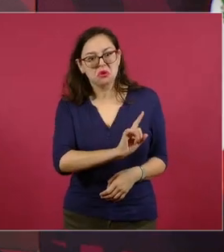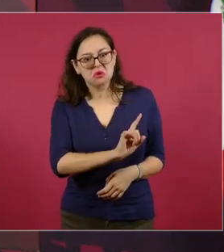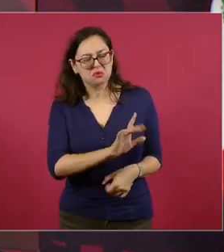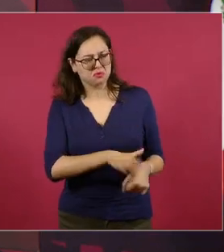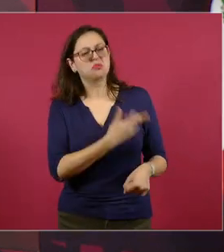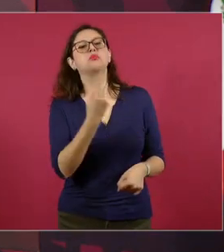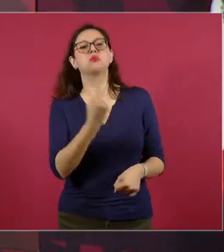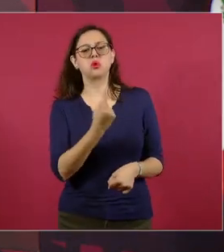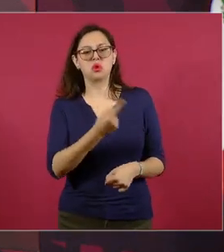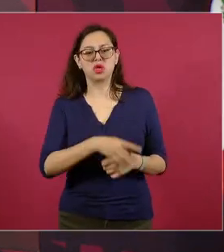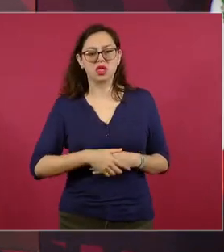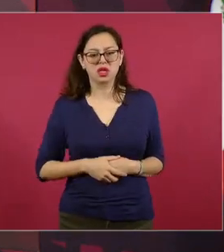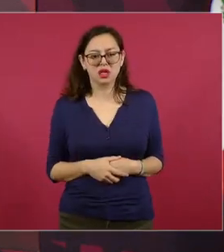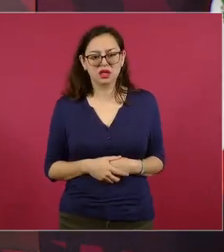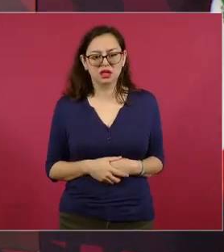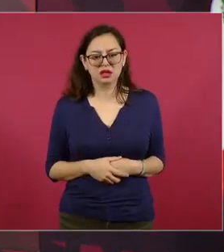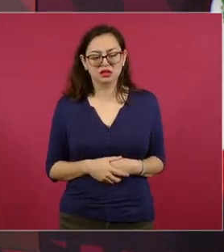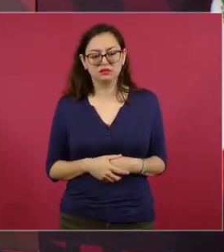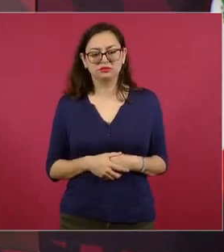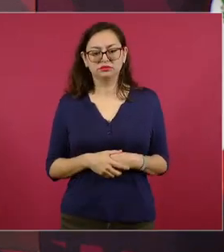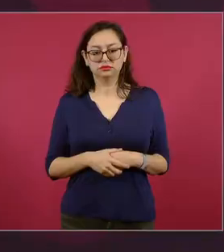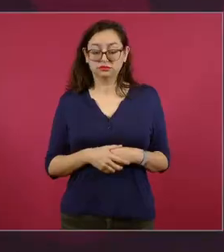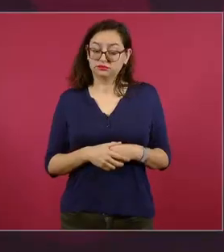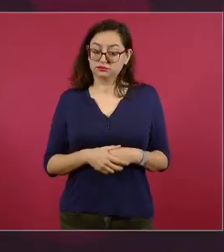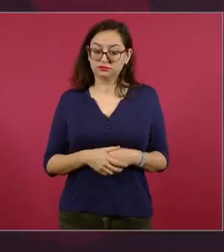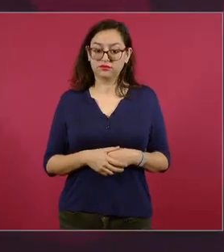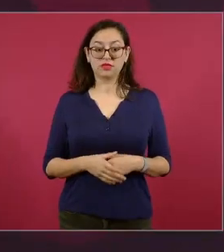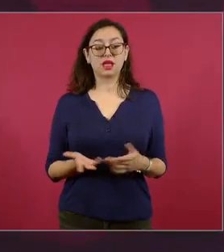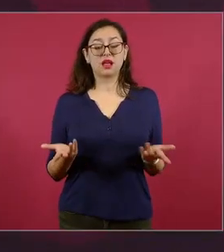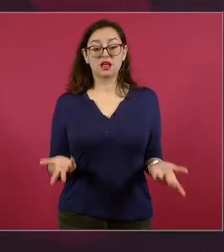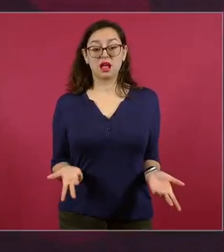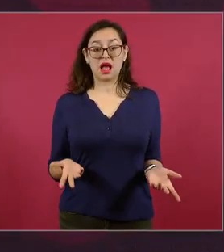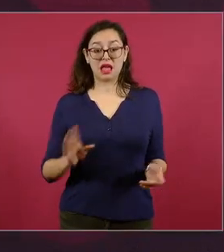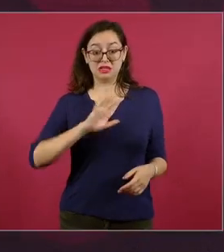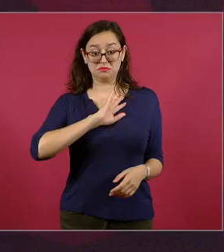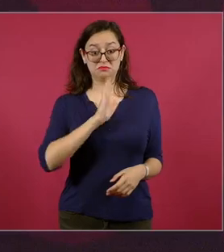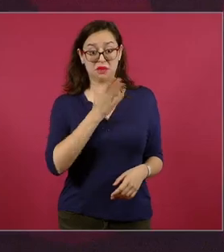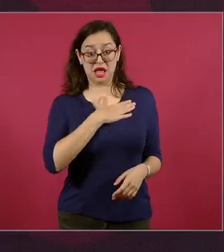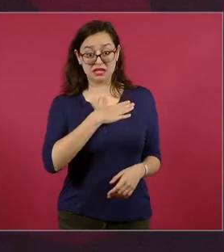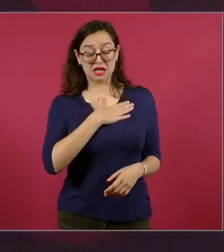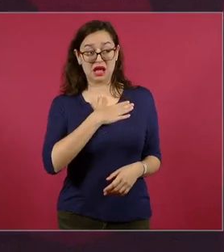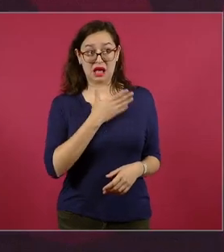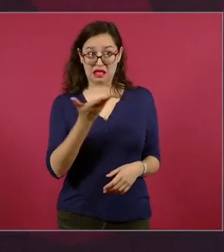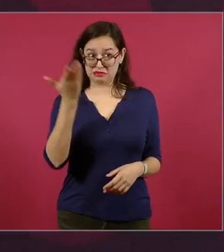porque se siguieron cometiendo atrocidades